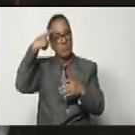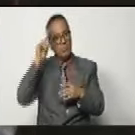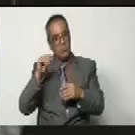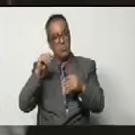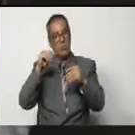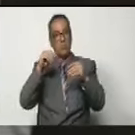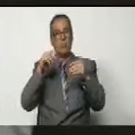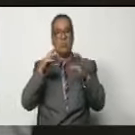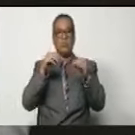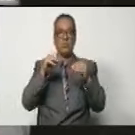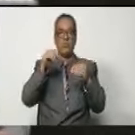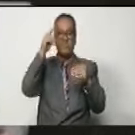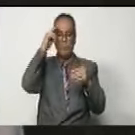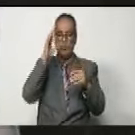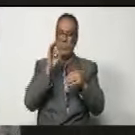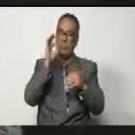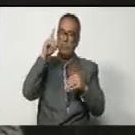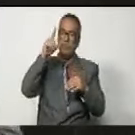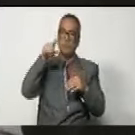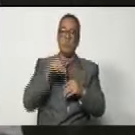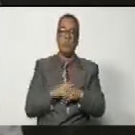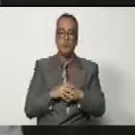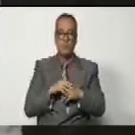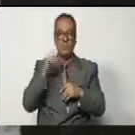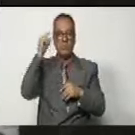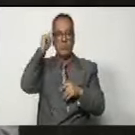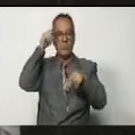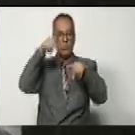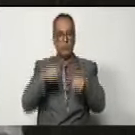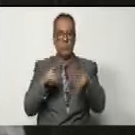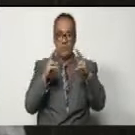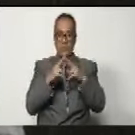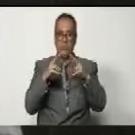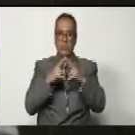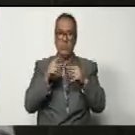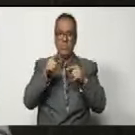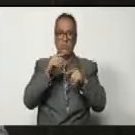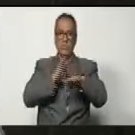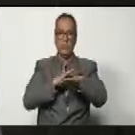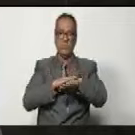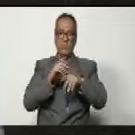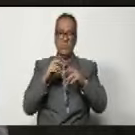muchos nos sorprende o nos sorprendía hasta que conocemos el caso.